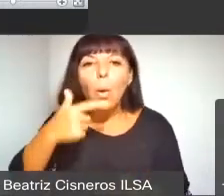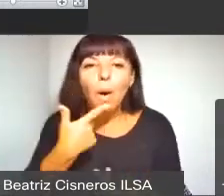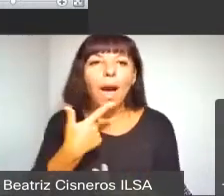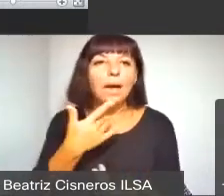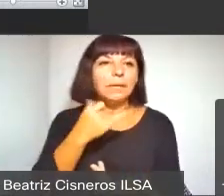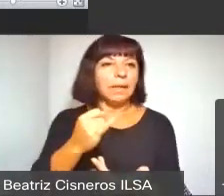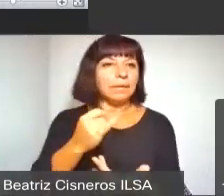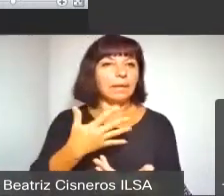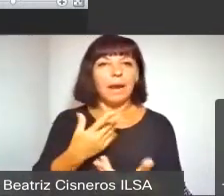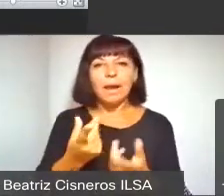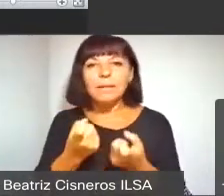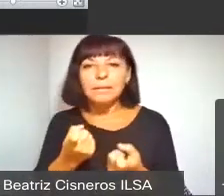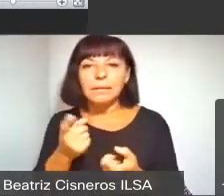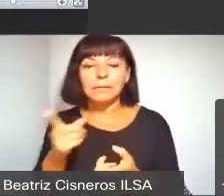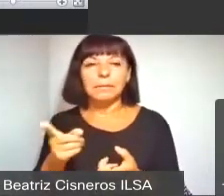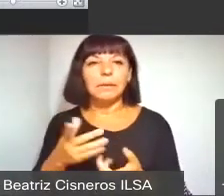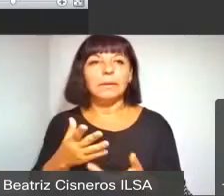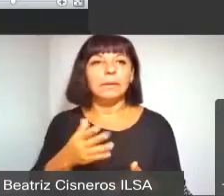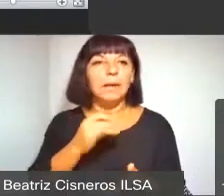a Lucas,